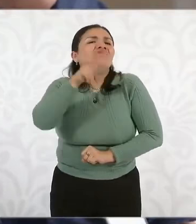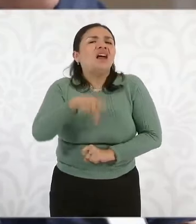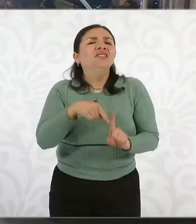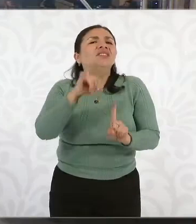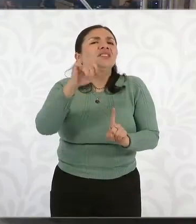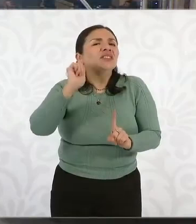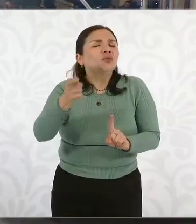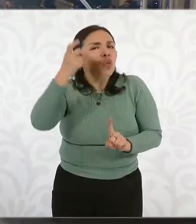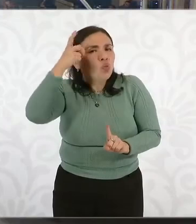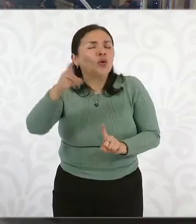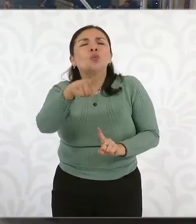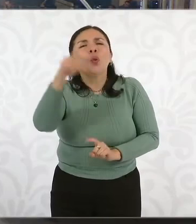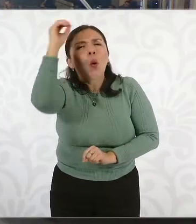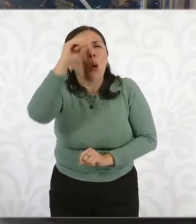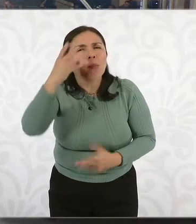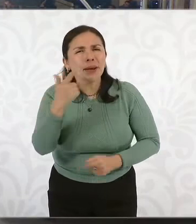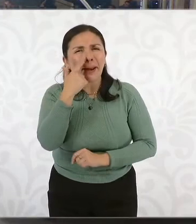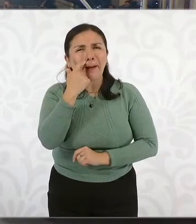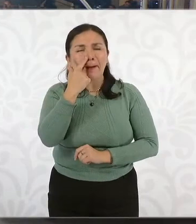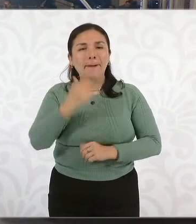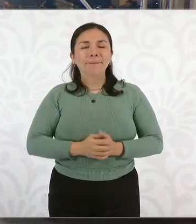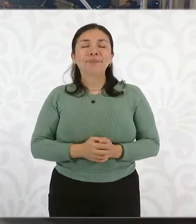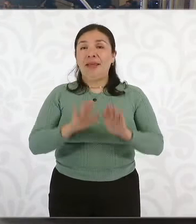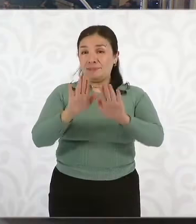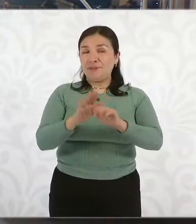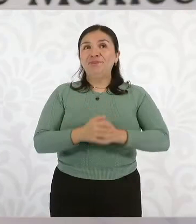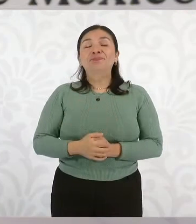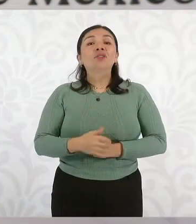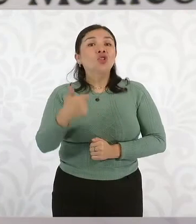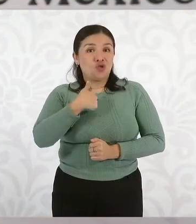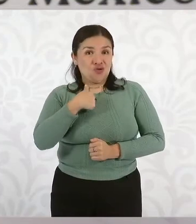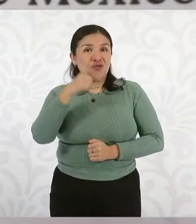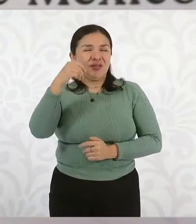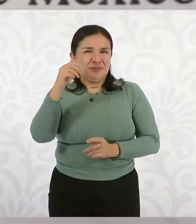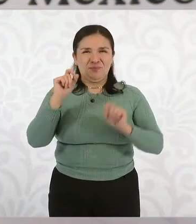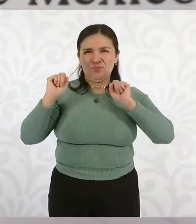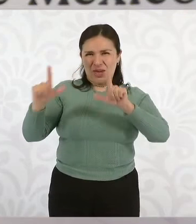respecto? Bueno, la publicación que yo puse aquí